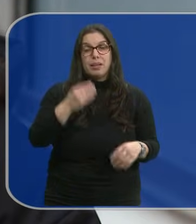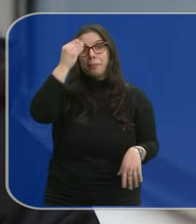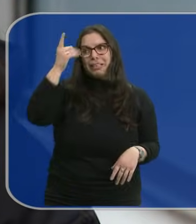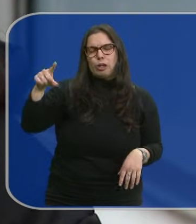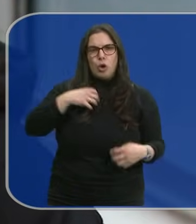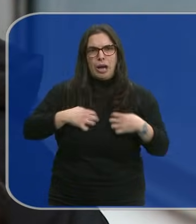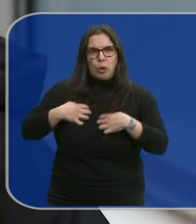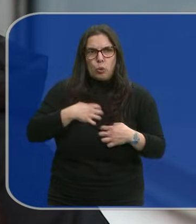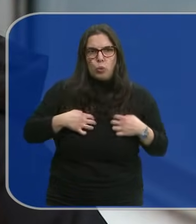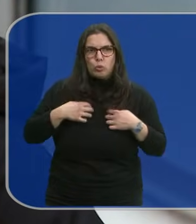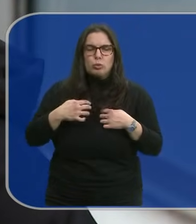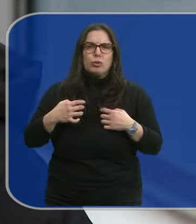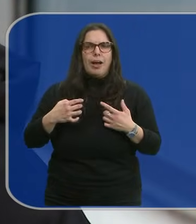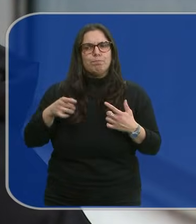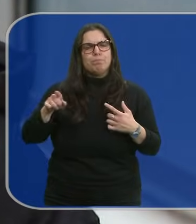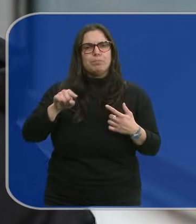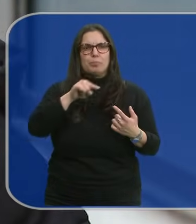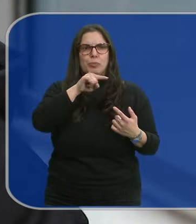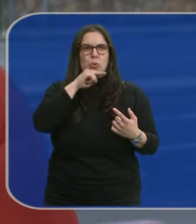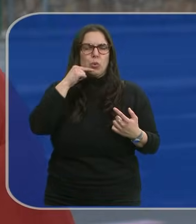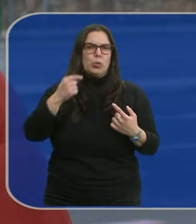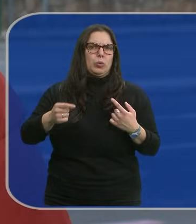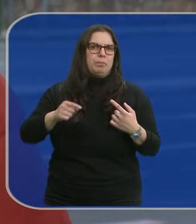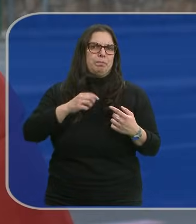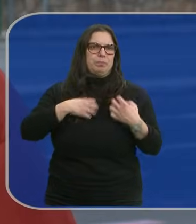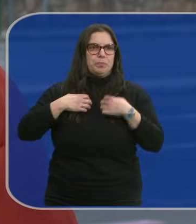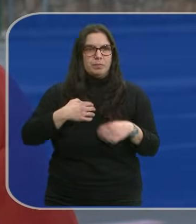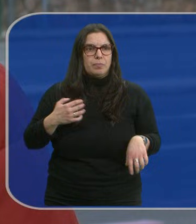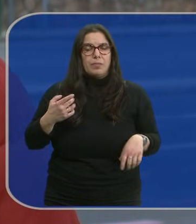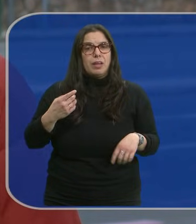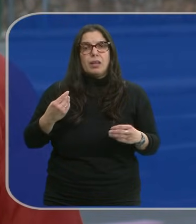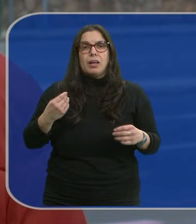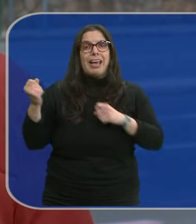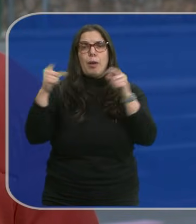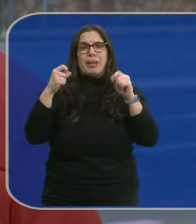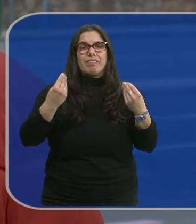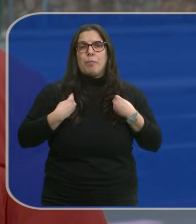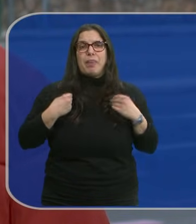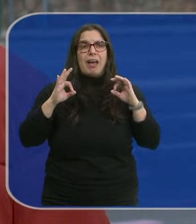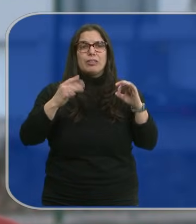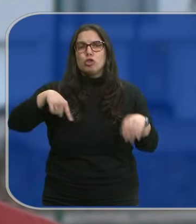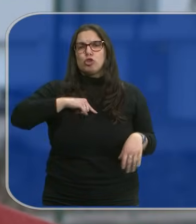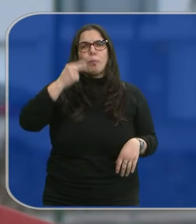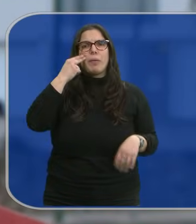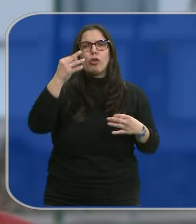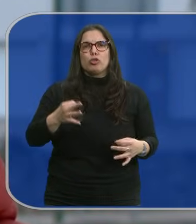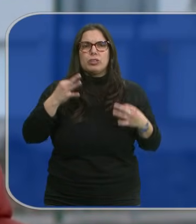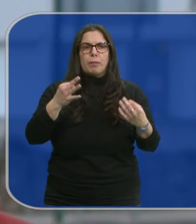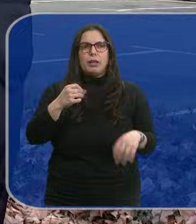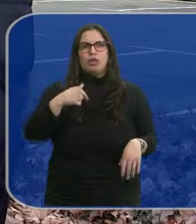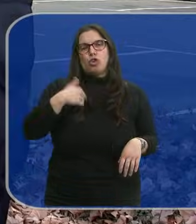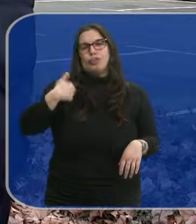están pasando ellos y es lo que a mí más angustia me genera. Es la vida de emigrantes. Nosotros siempre tenemos miedo. Lo que pasa es que yo ya